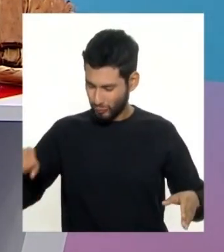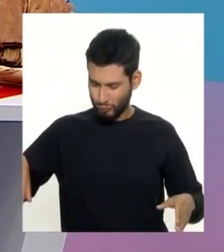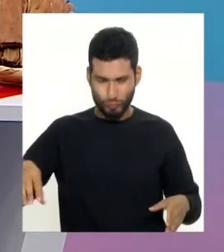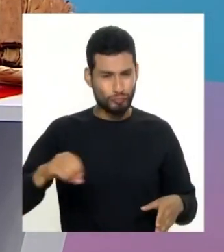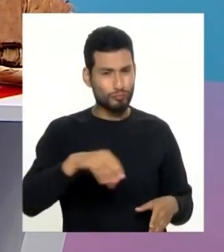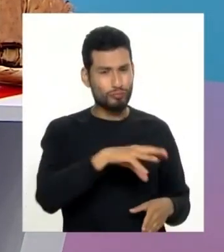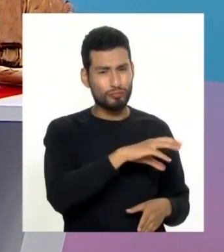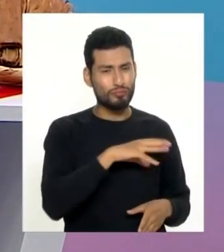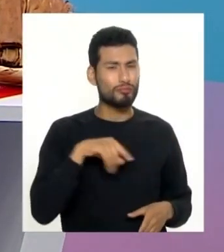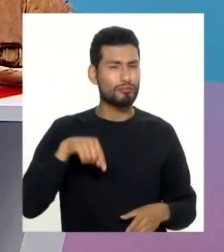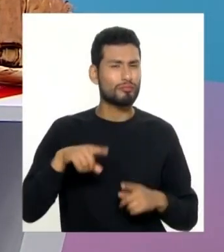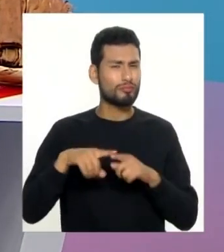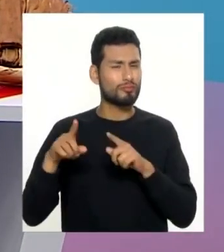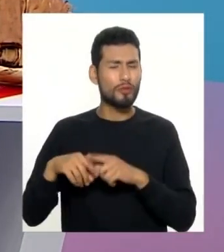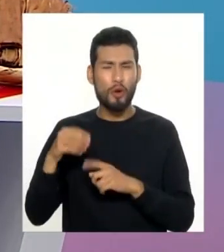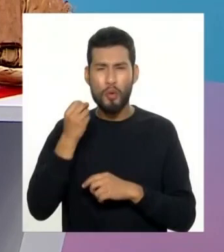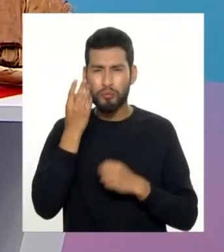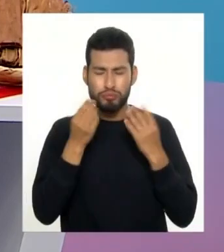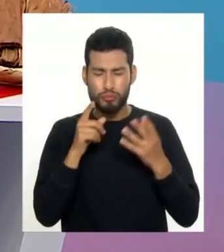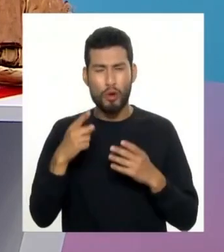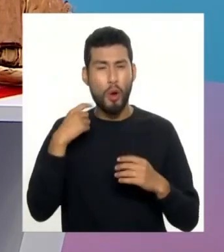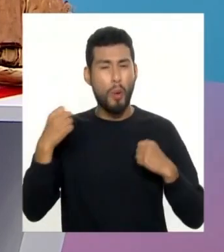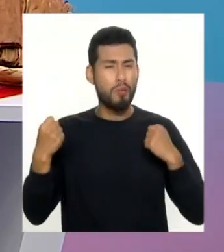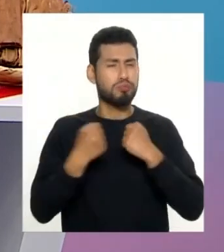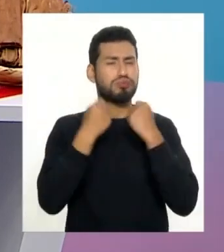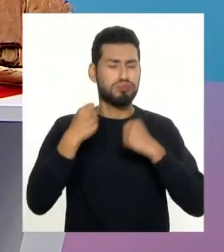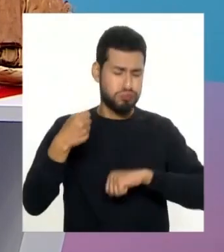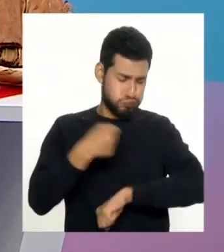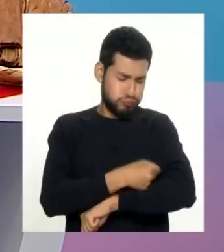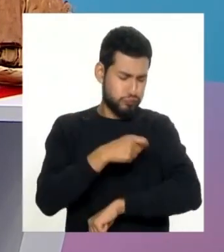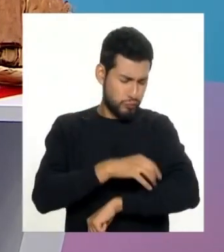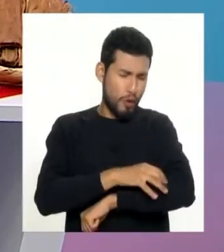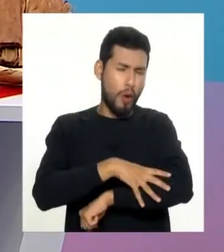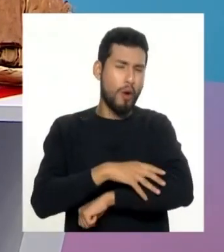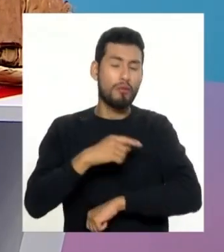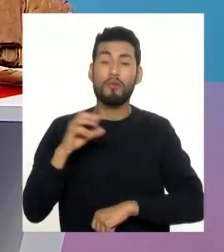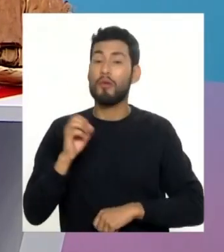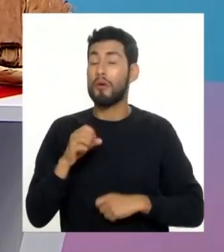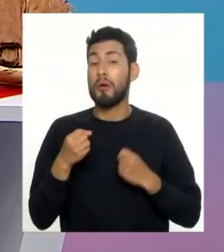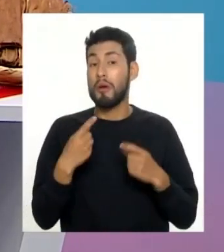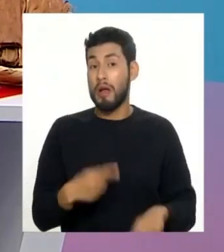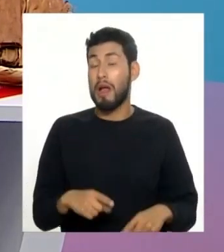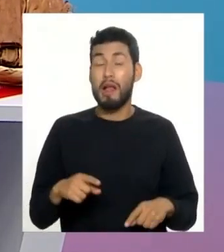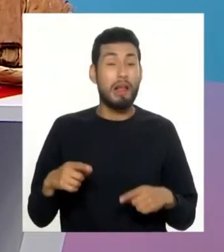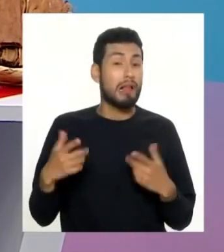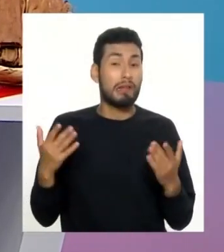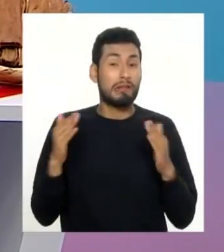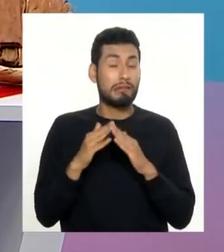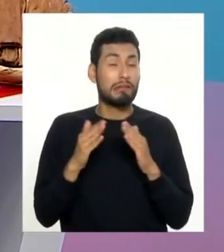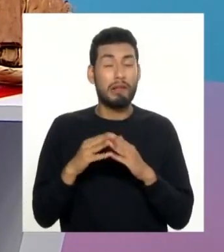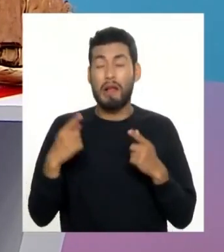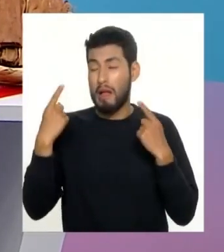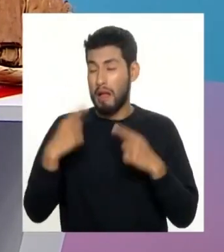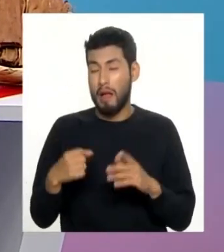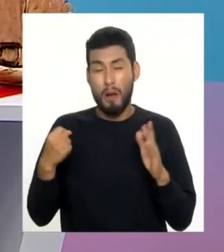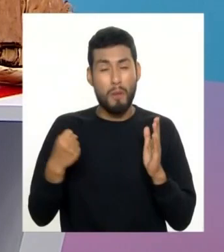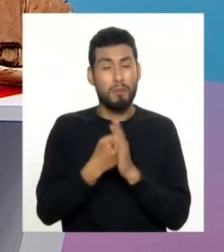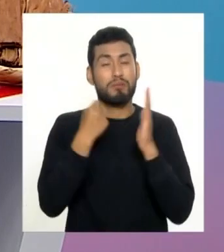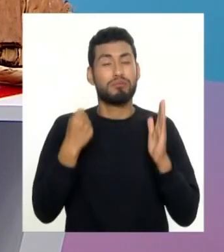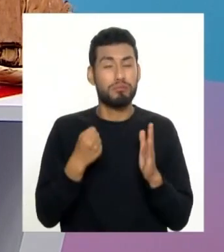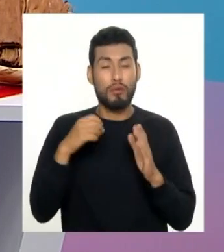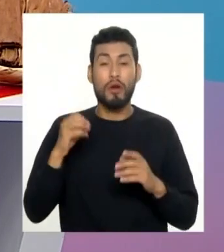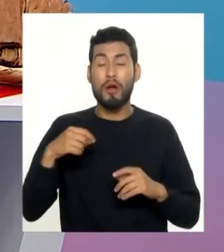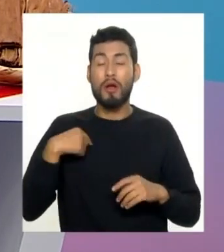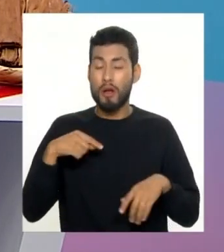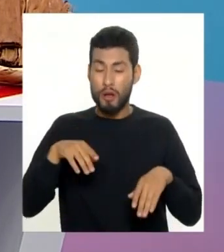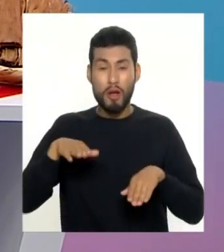para golpes o inflamaciones locales. Muchas veces nosotros sufrimos algún tipo de accidente en casa, nos golpeamos de repente con la punta